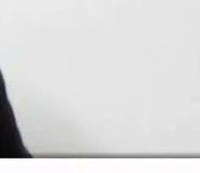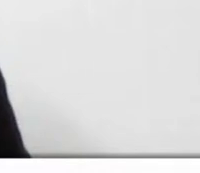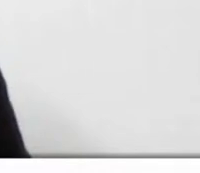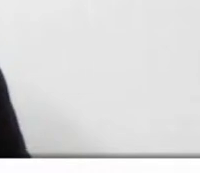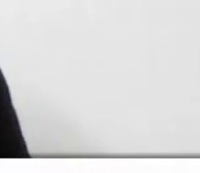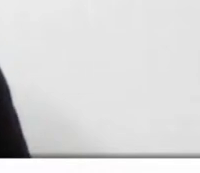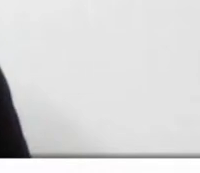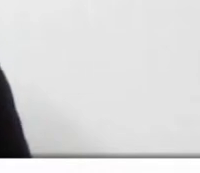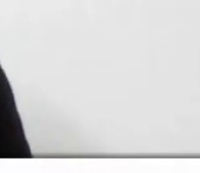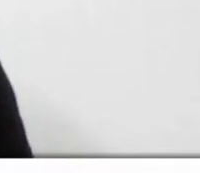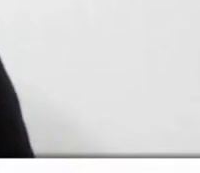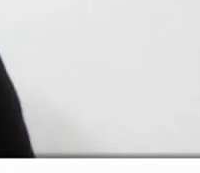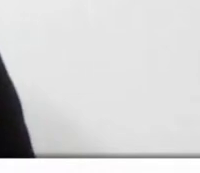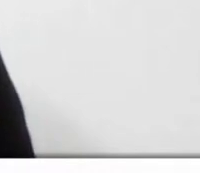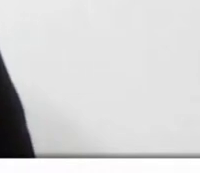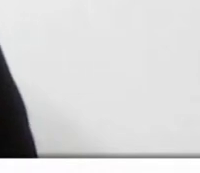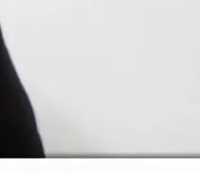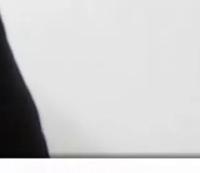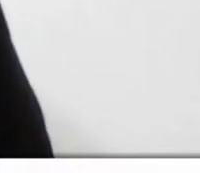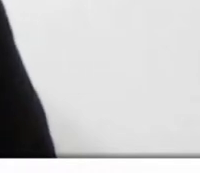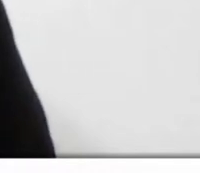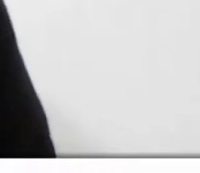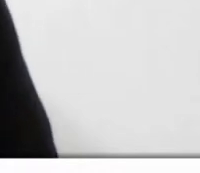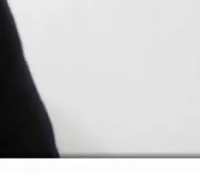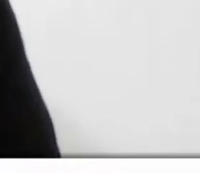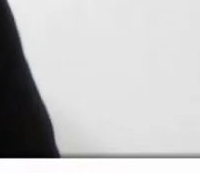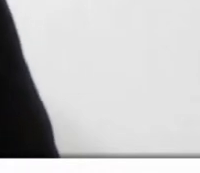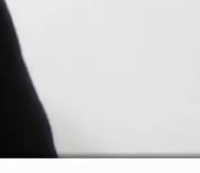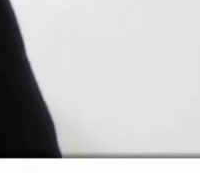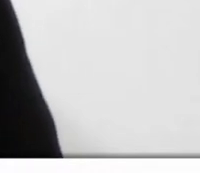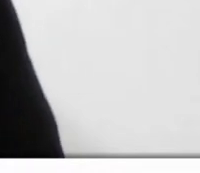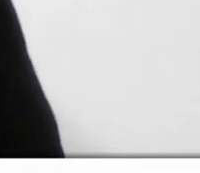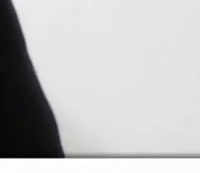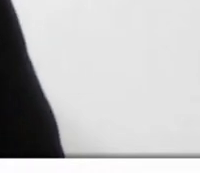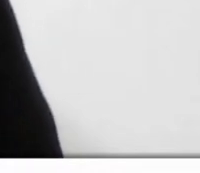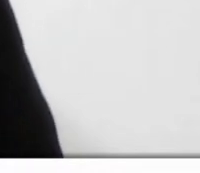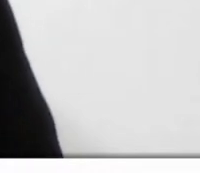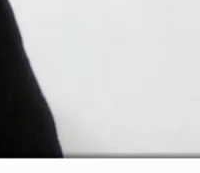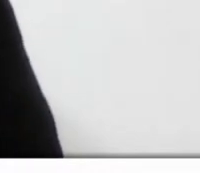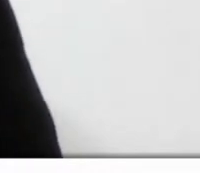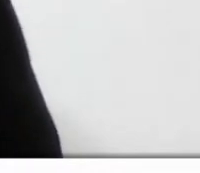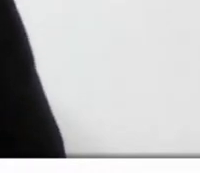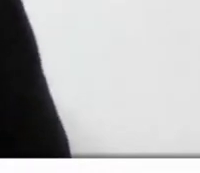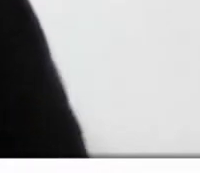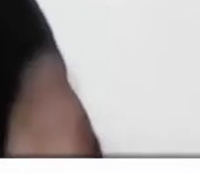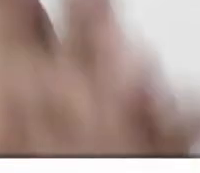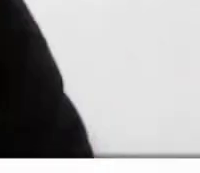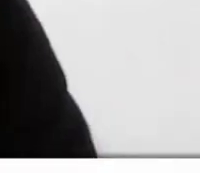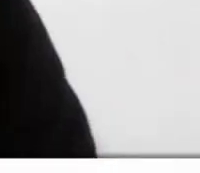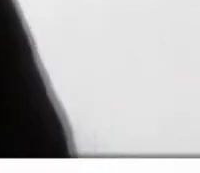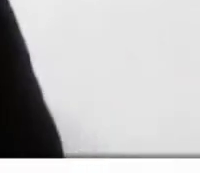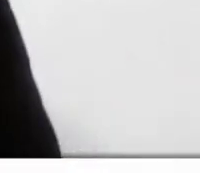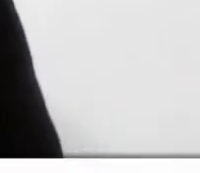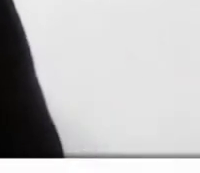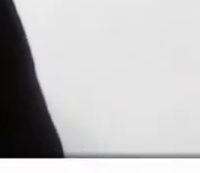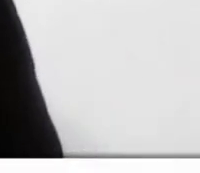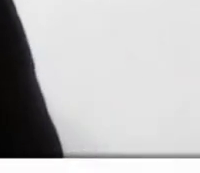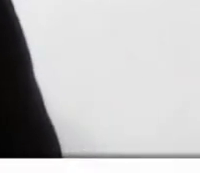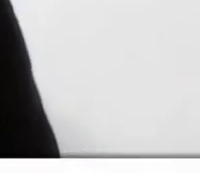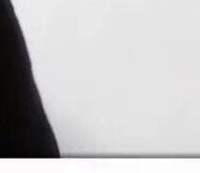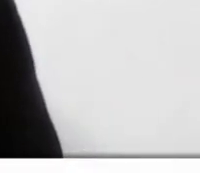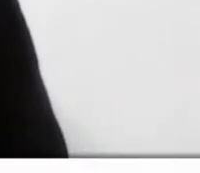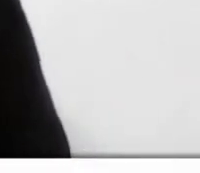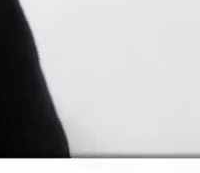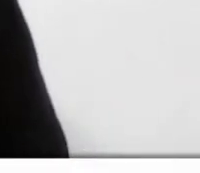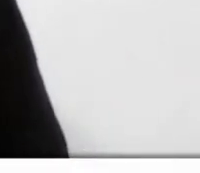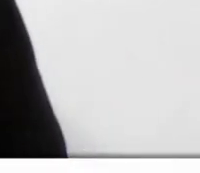195 millones de pesos. En un programa que tiene y que consiste, según la propia información oficial,